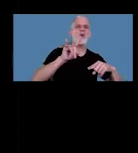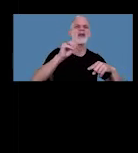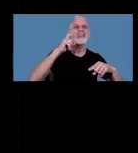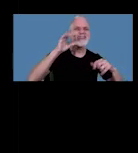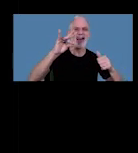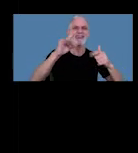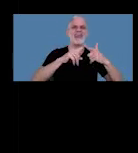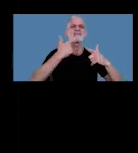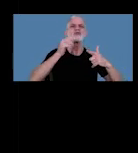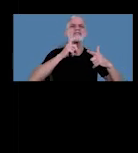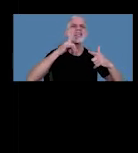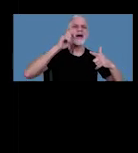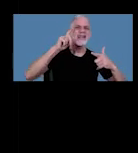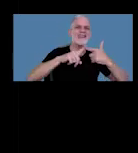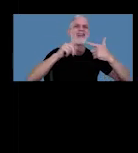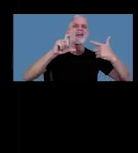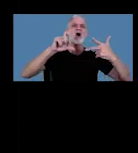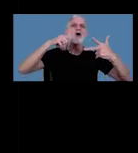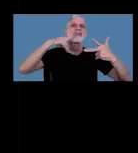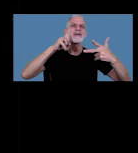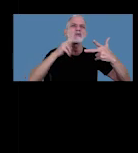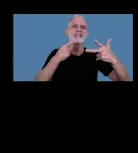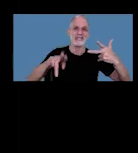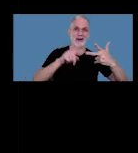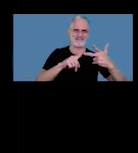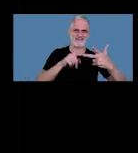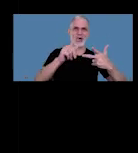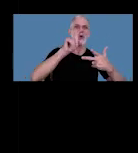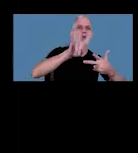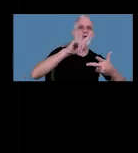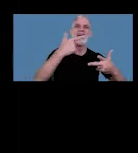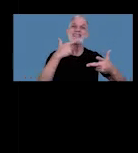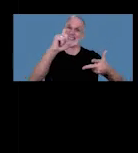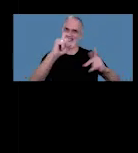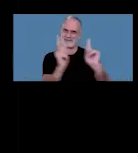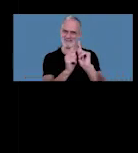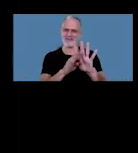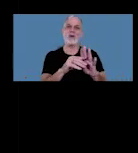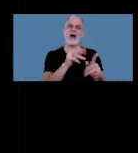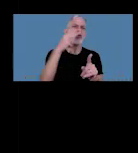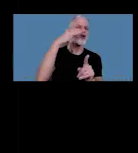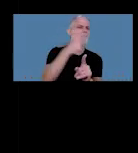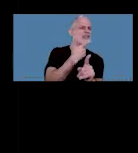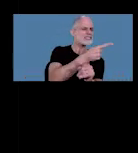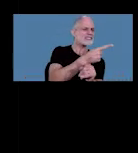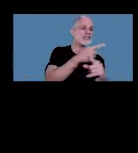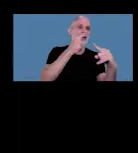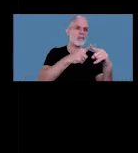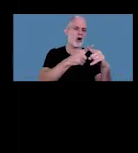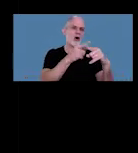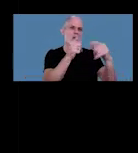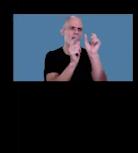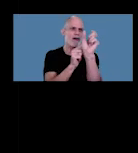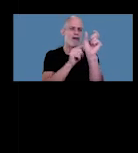contributiva. Esta unidad piensen que al valor del 2017 lo tengo que multiplicar por la unidad de sustentabilidad contributiva,